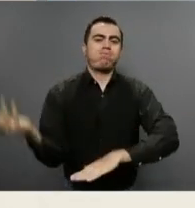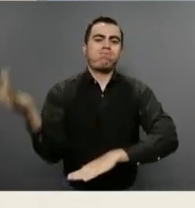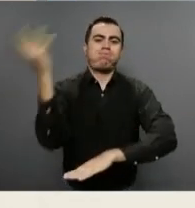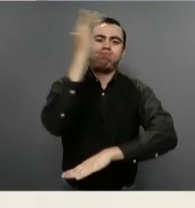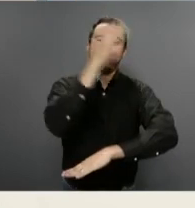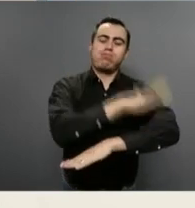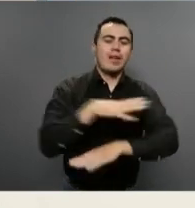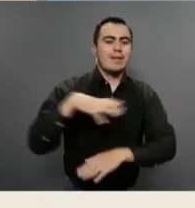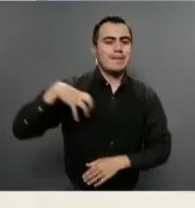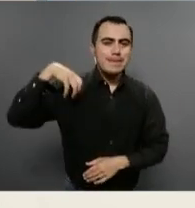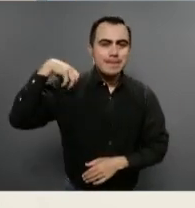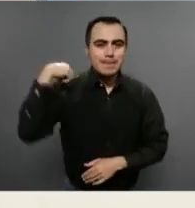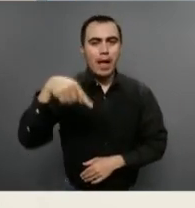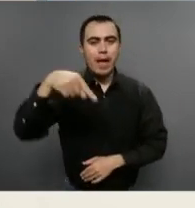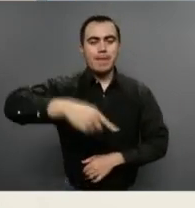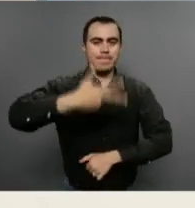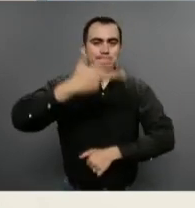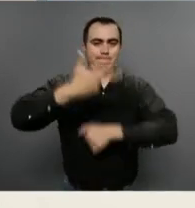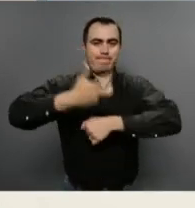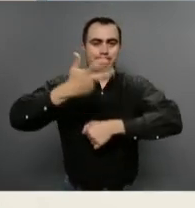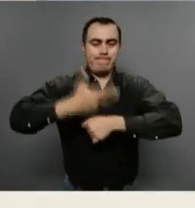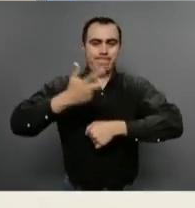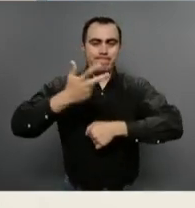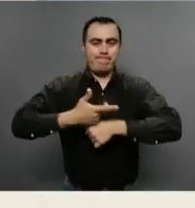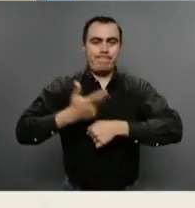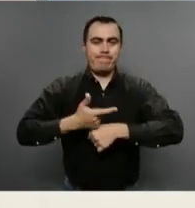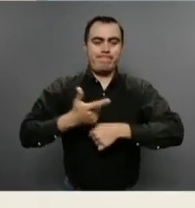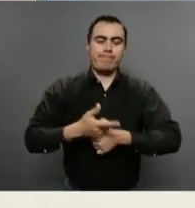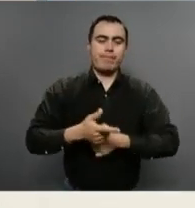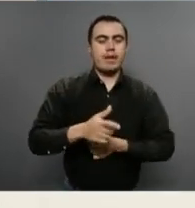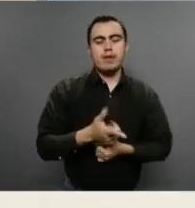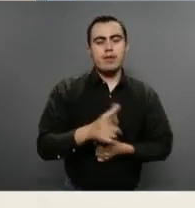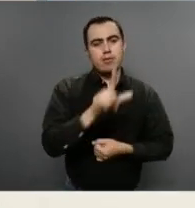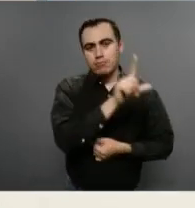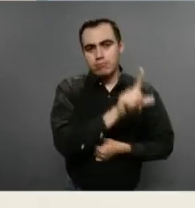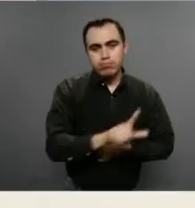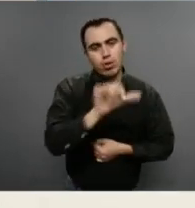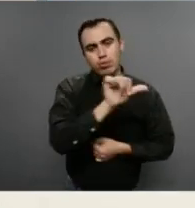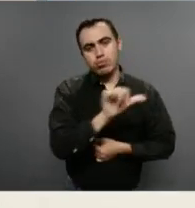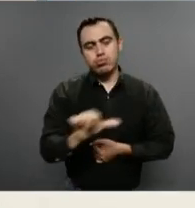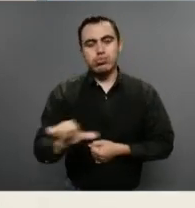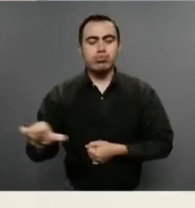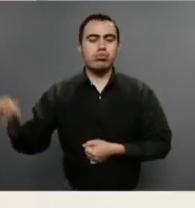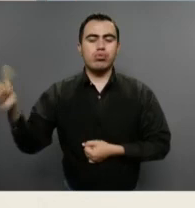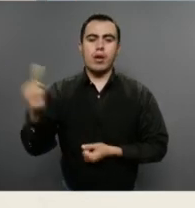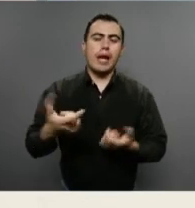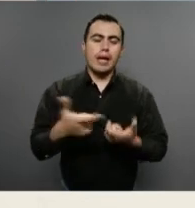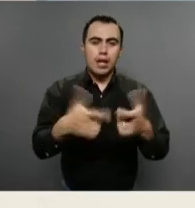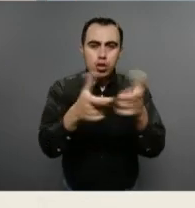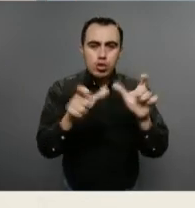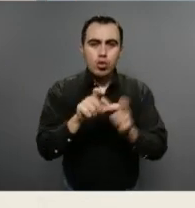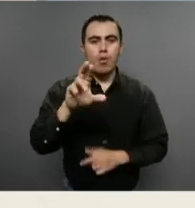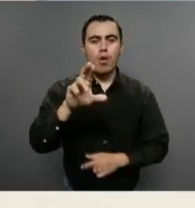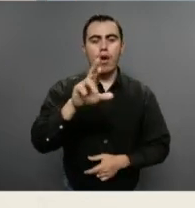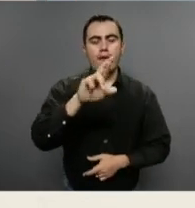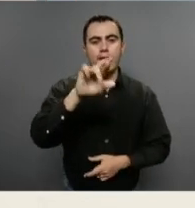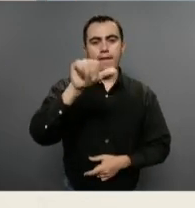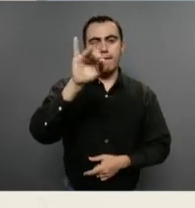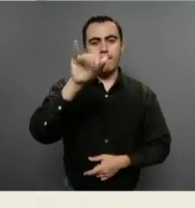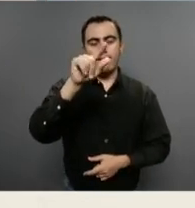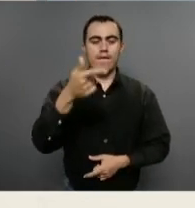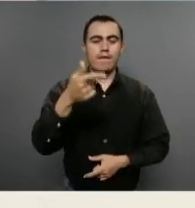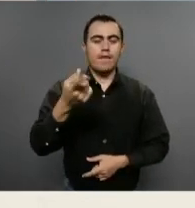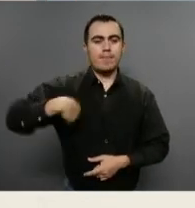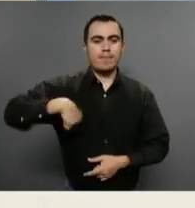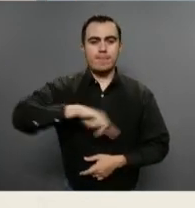del espacio de Ricardo Rafael, a partir de lunes también, me atrevo a decir lo que están abiertos para que sigan informando lo que están pasando.